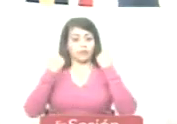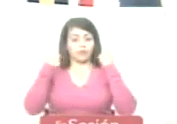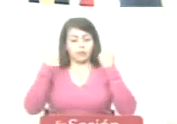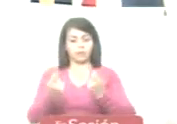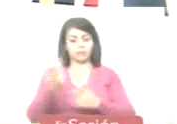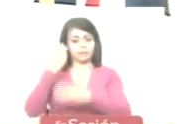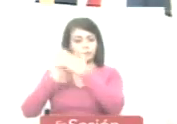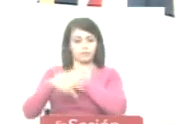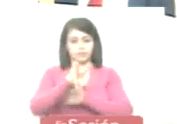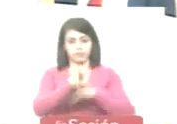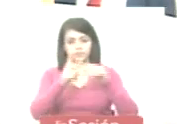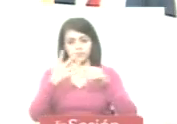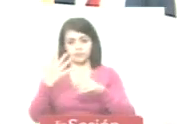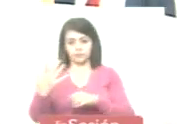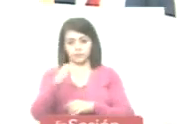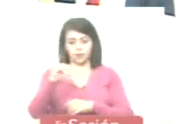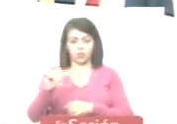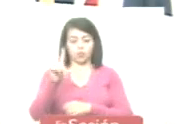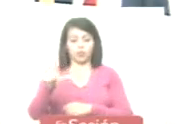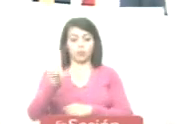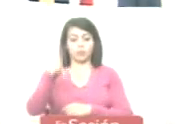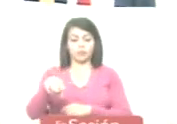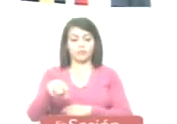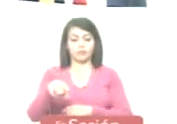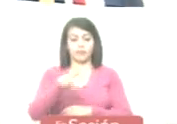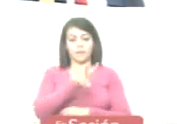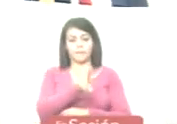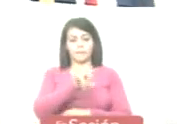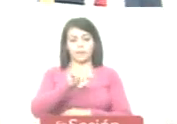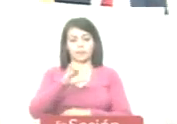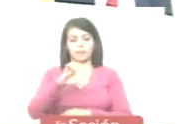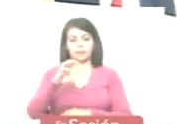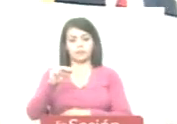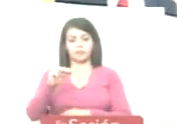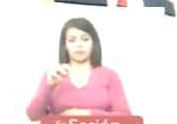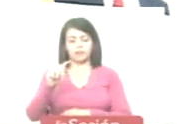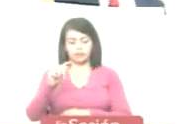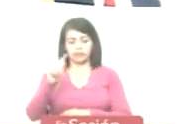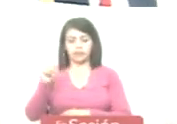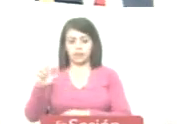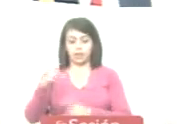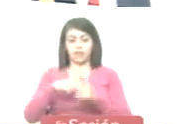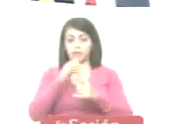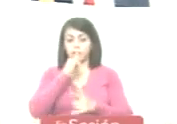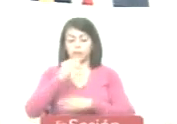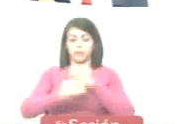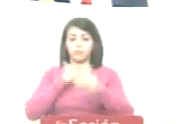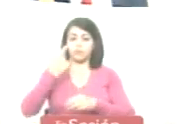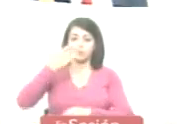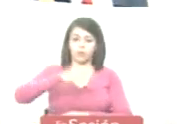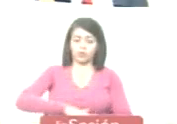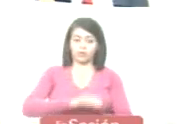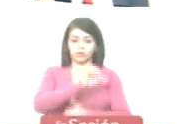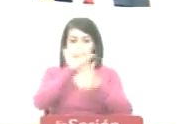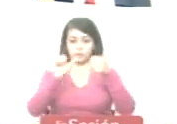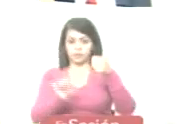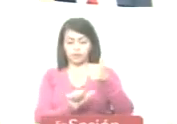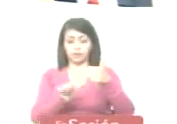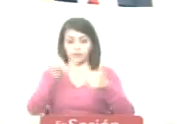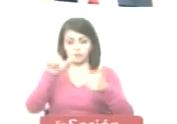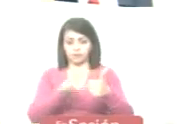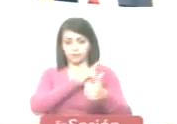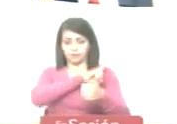el pasado 25 de julio, y Vicente Bruno Galo, quien informó sobre el fallecimiento del vicerrector